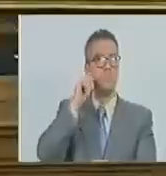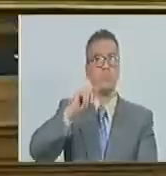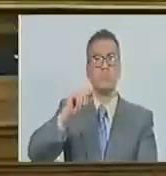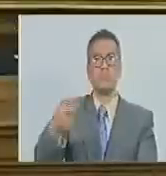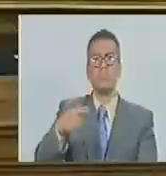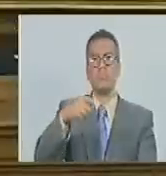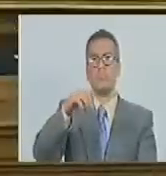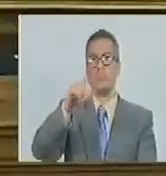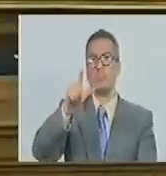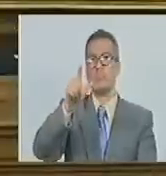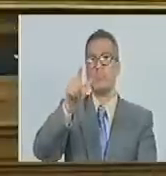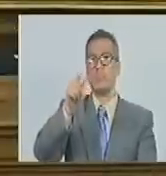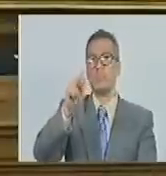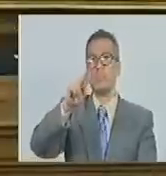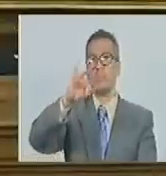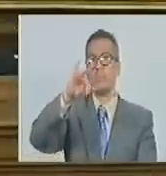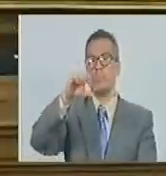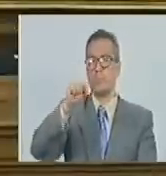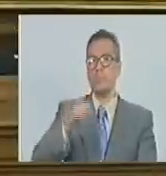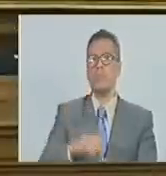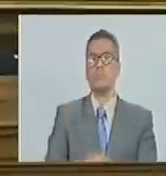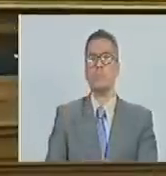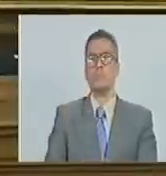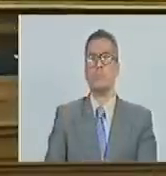Gloria Castillo de Durán.